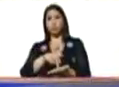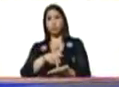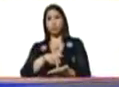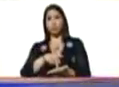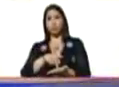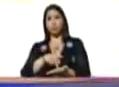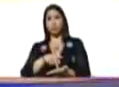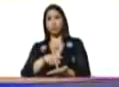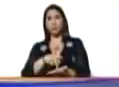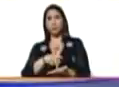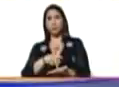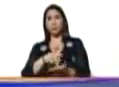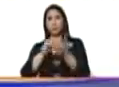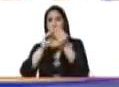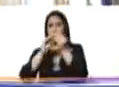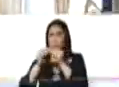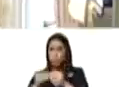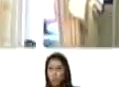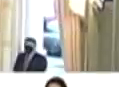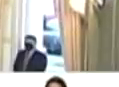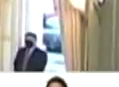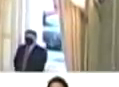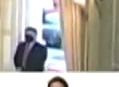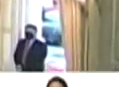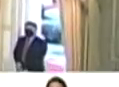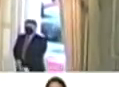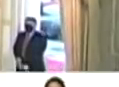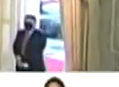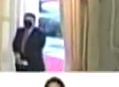de la arquitectura de esta ley,